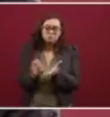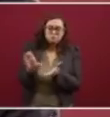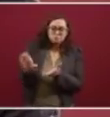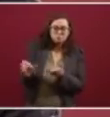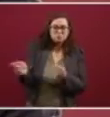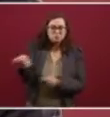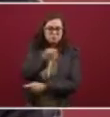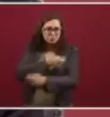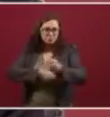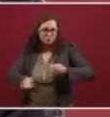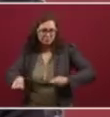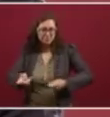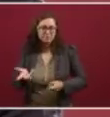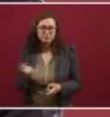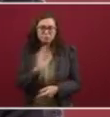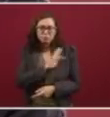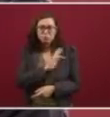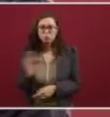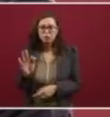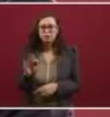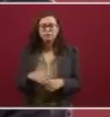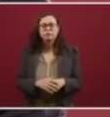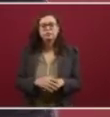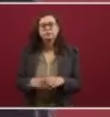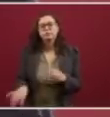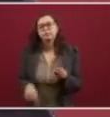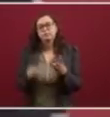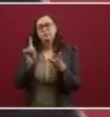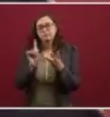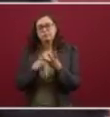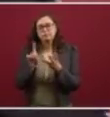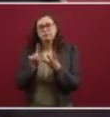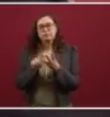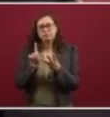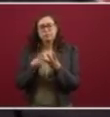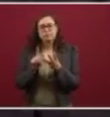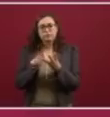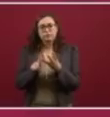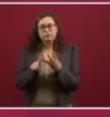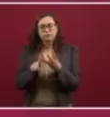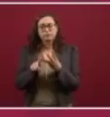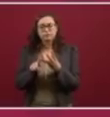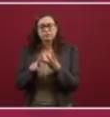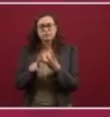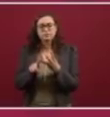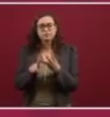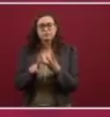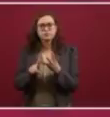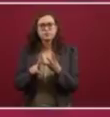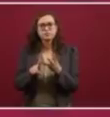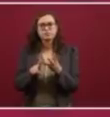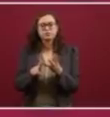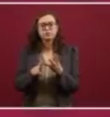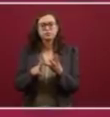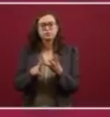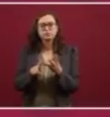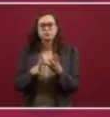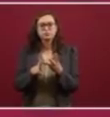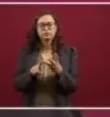en los créditos. Y lo tercero es que por ningún motivo